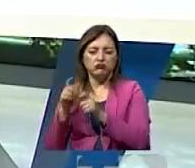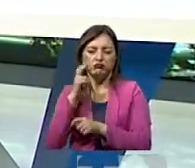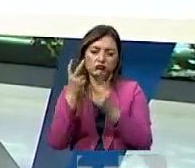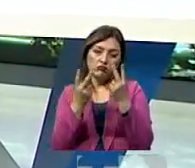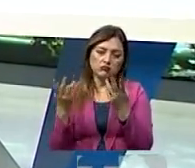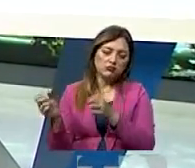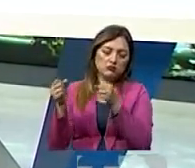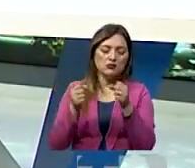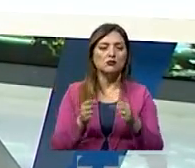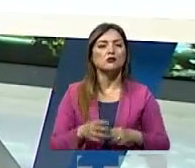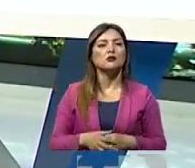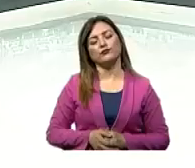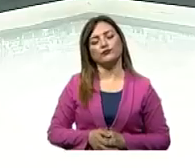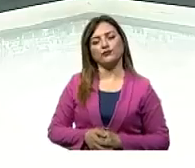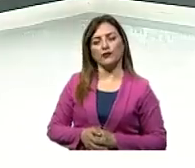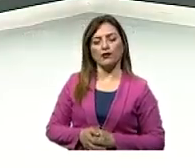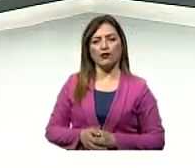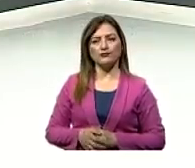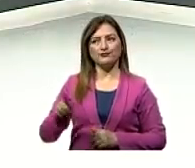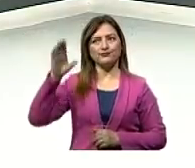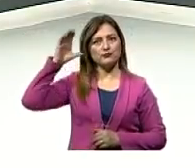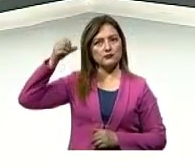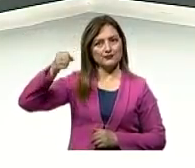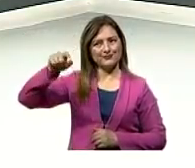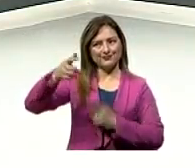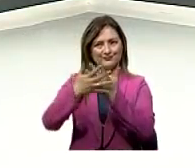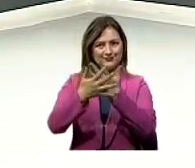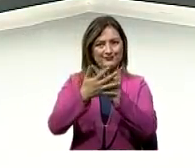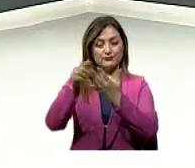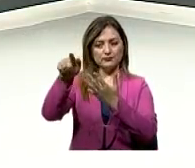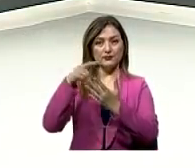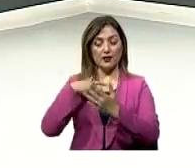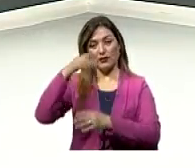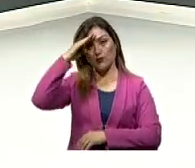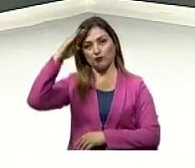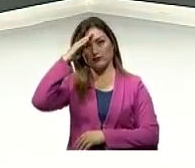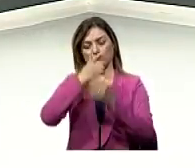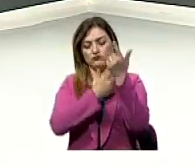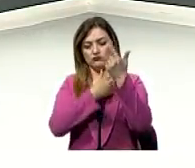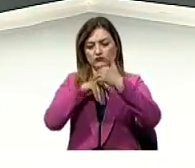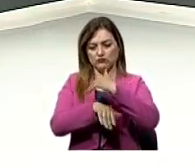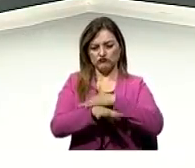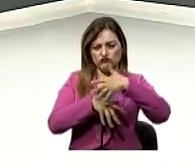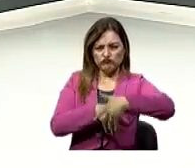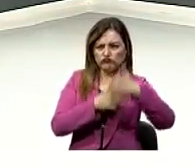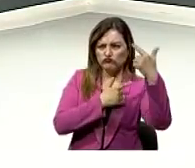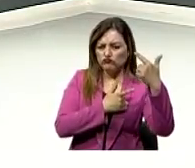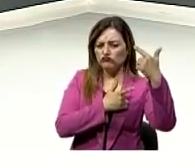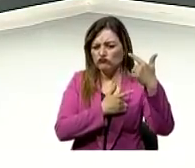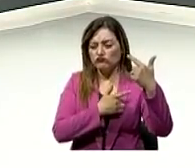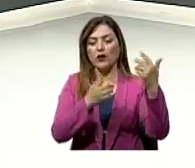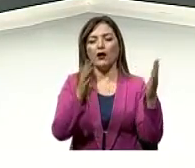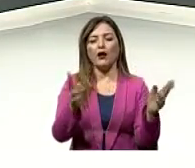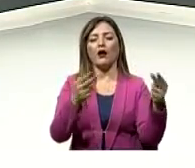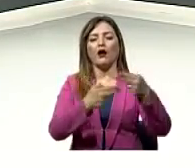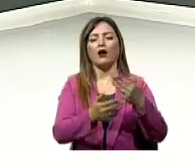esperemos que se pueda concretar el proyecto en sí. Realizadas en el Centro de Privación de Libertad de Cuenca, la policía descubrió encaletado en uno de los pabellones